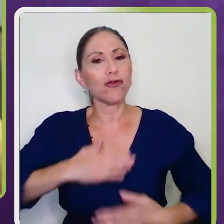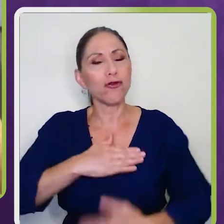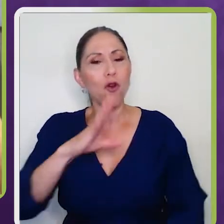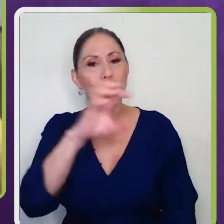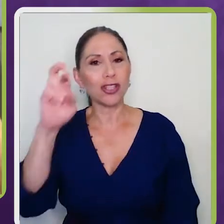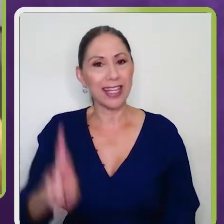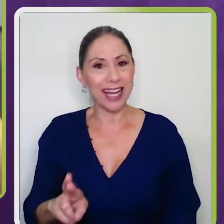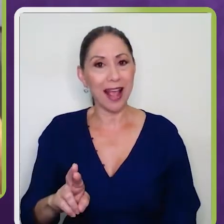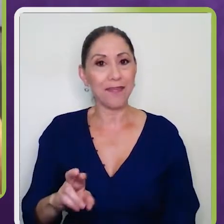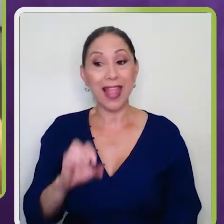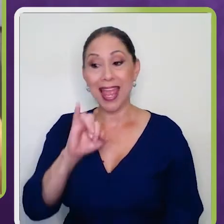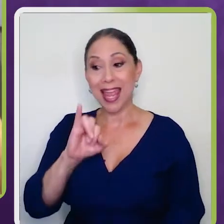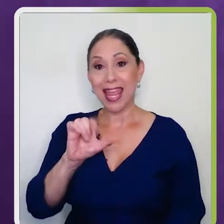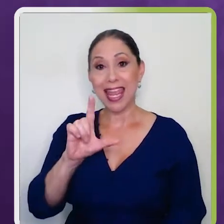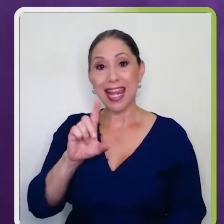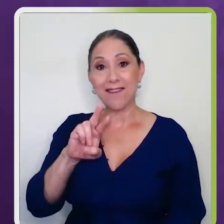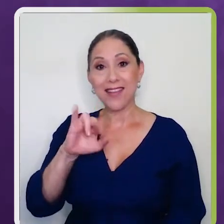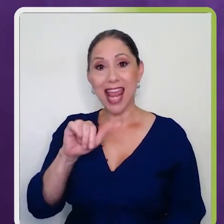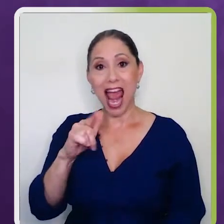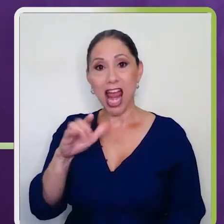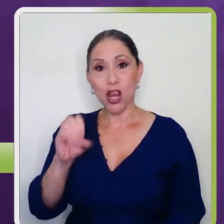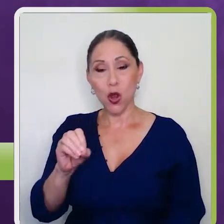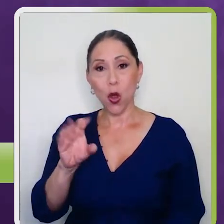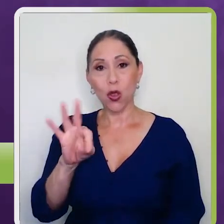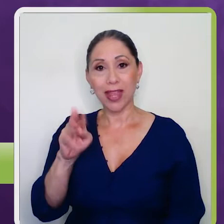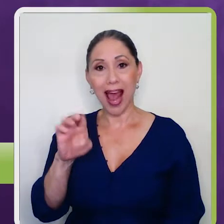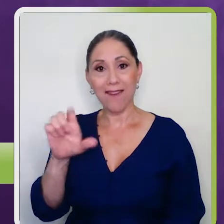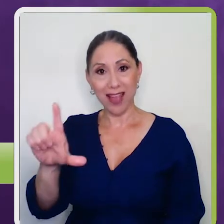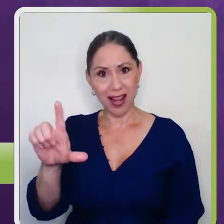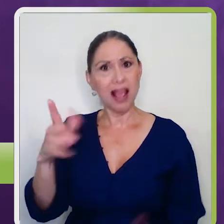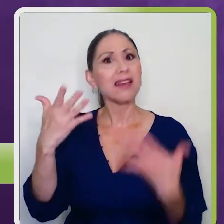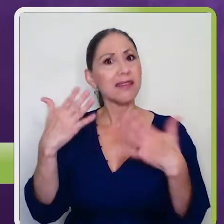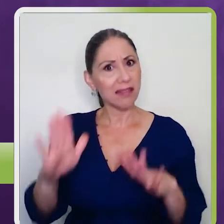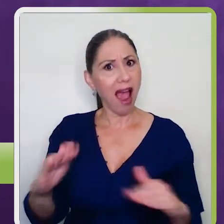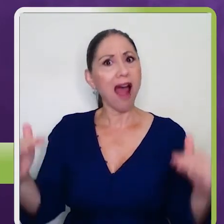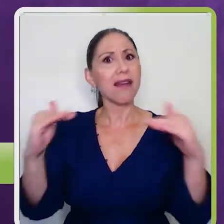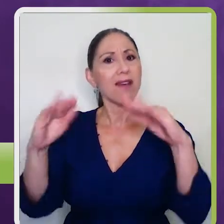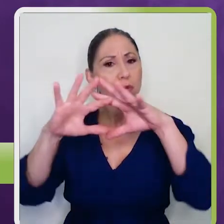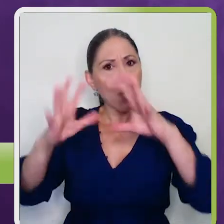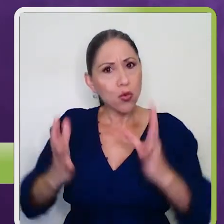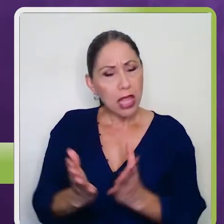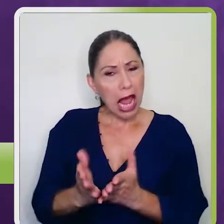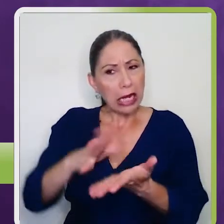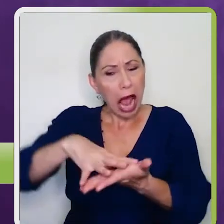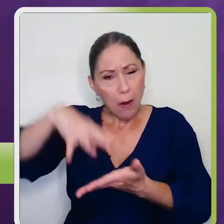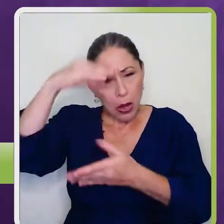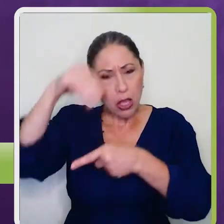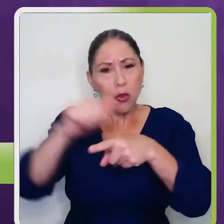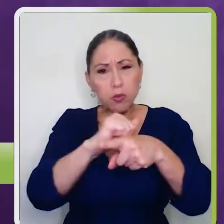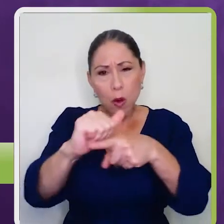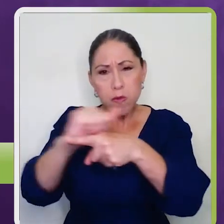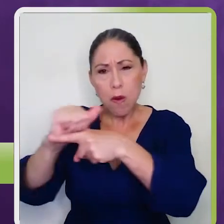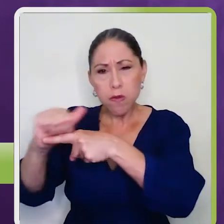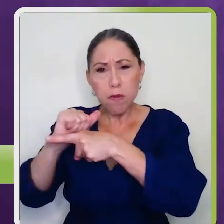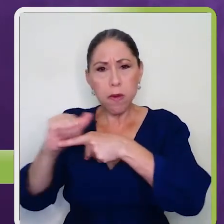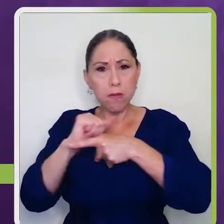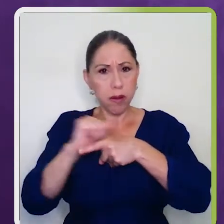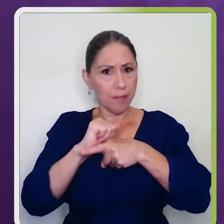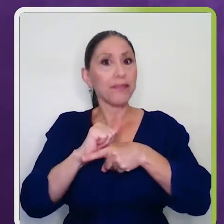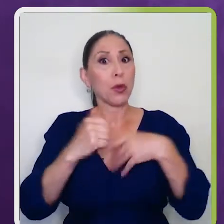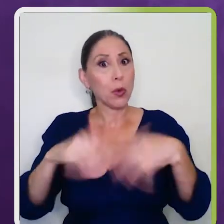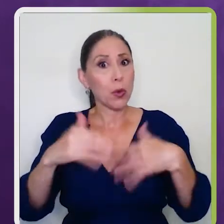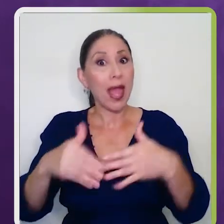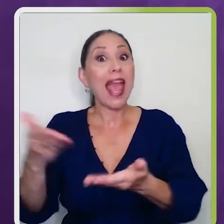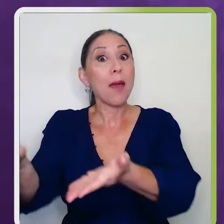De hecho, el Viaggio Travel ha estado capacitándose a nivel mundial. Hemos traído